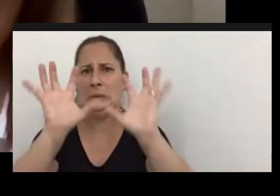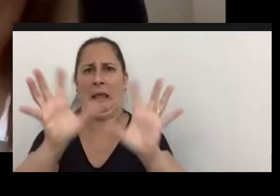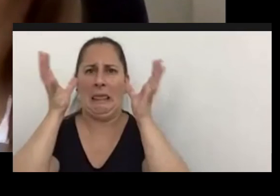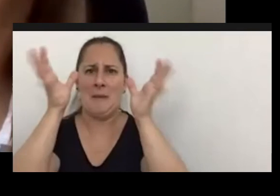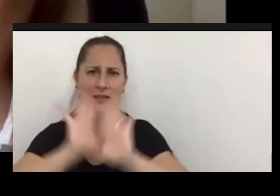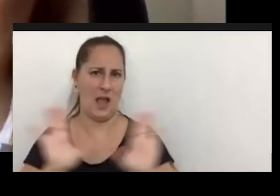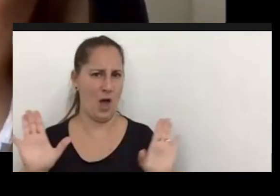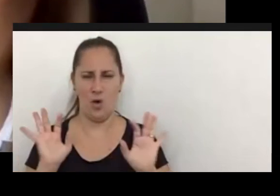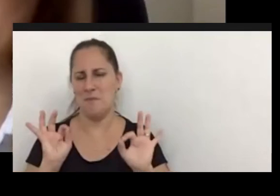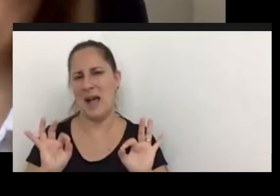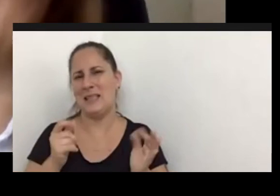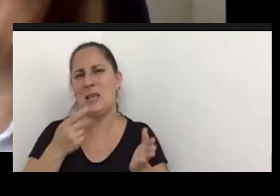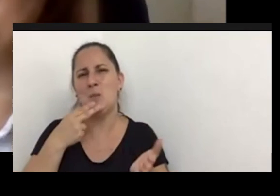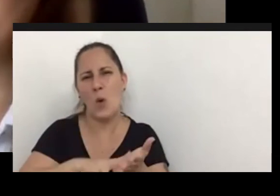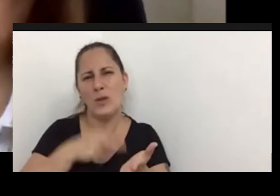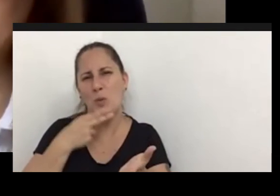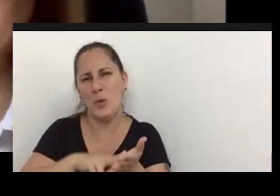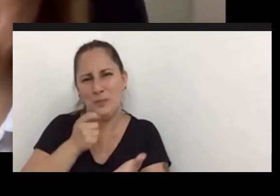gravámenes más novedosos.